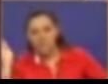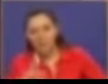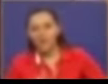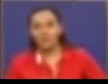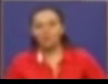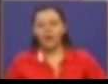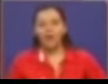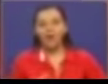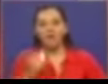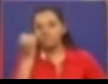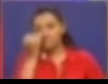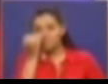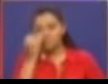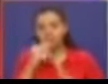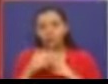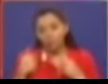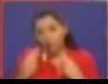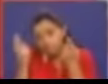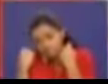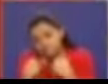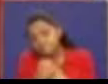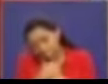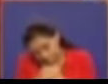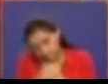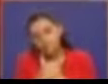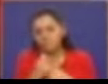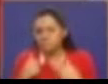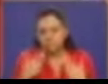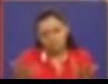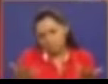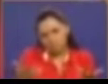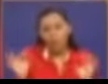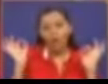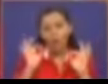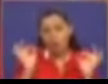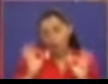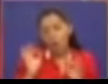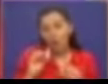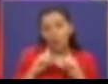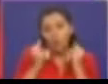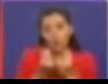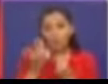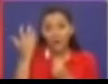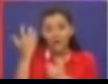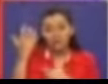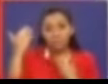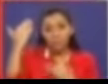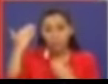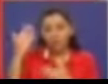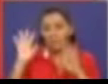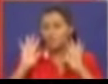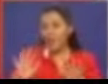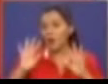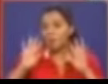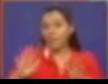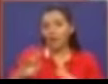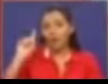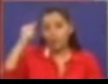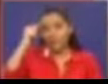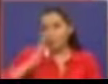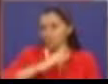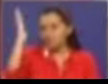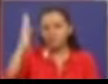lista de exigencias y bajamos la cabeza, como ya el MPD con sus paros no puede condicionar al gobierno, dice que no hay diálogo.